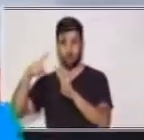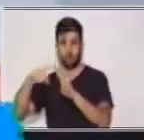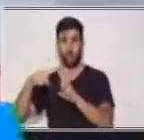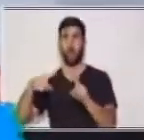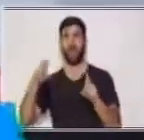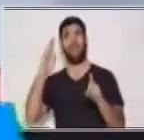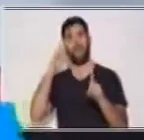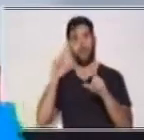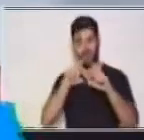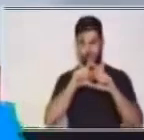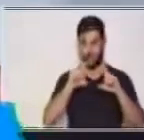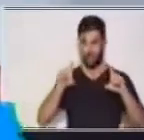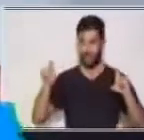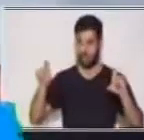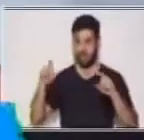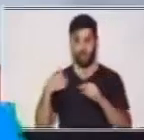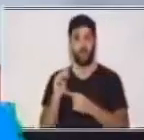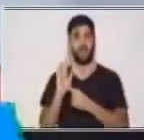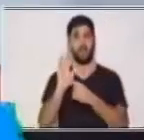¿Recuerdas este concepto?